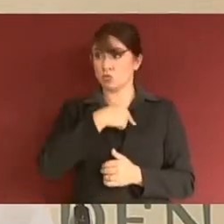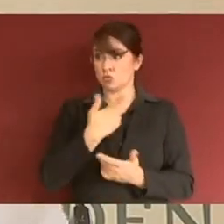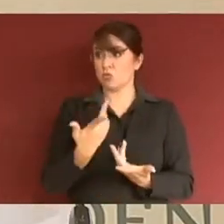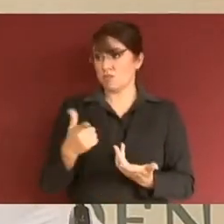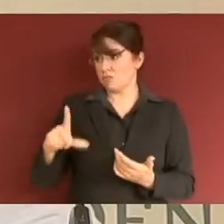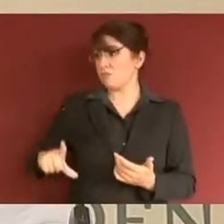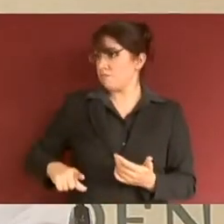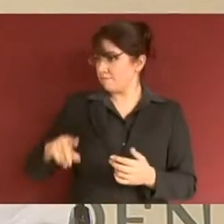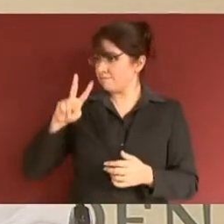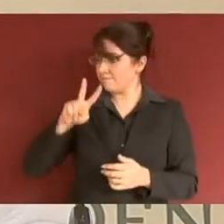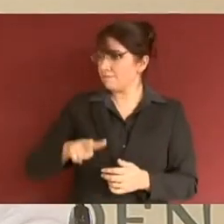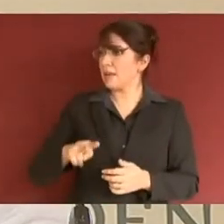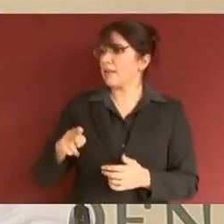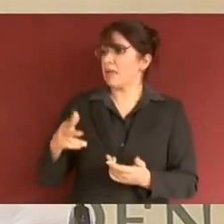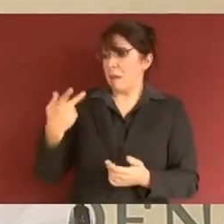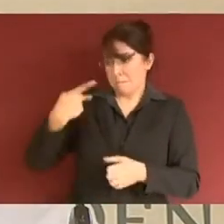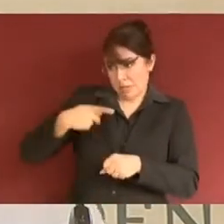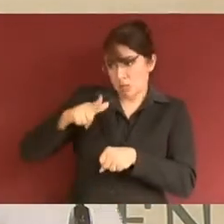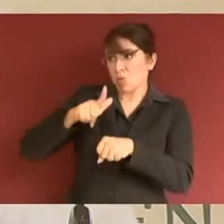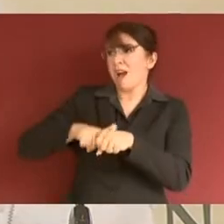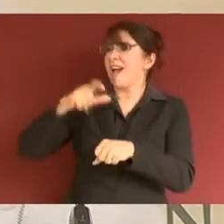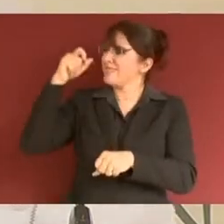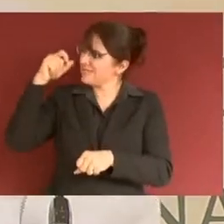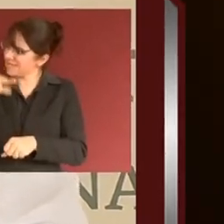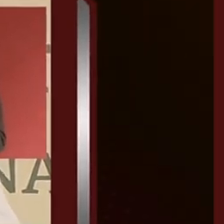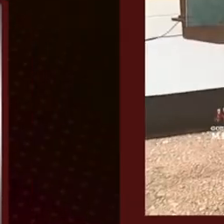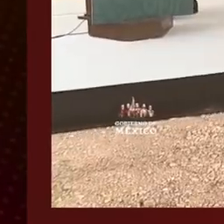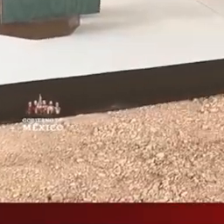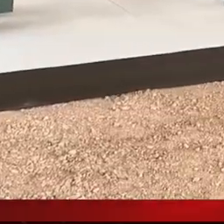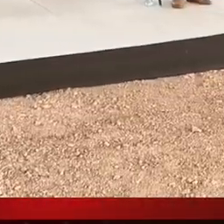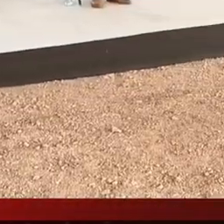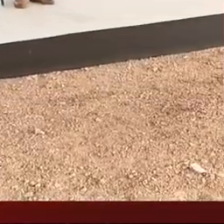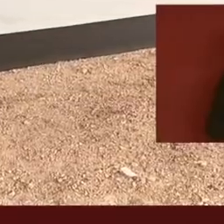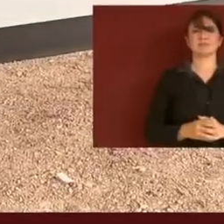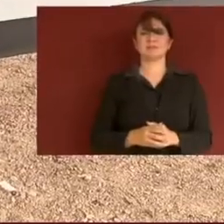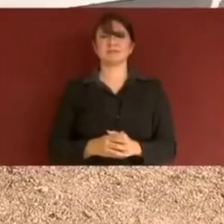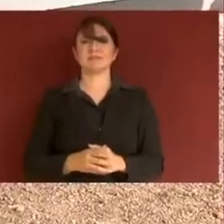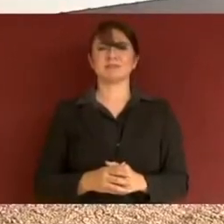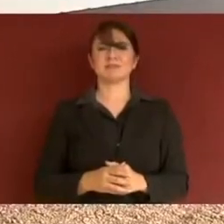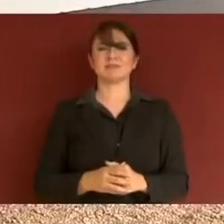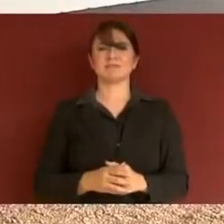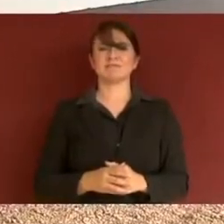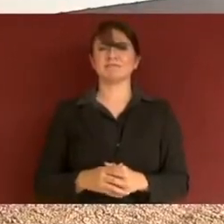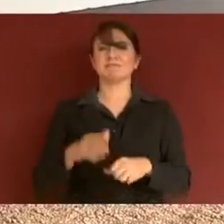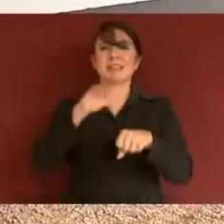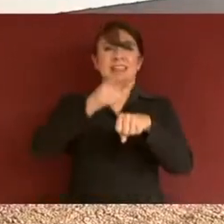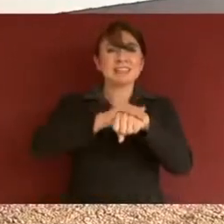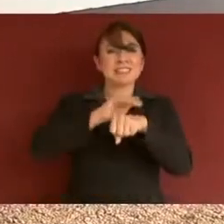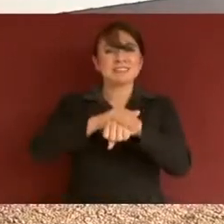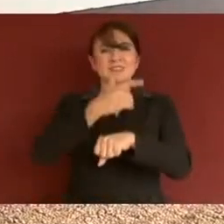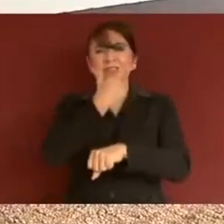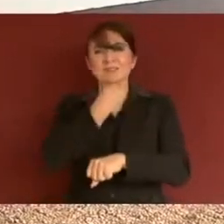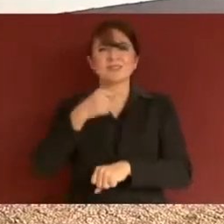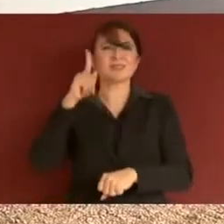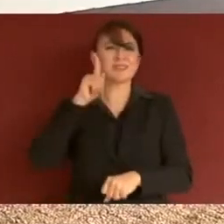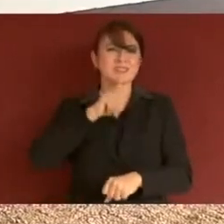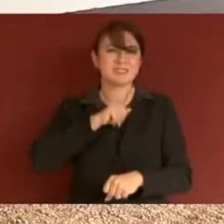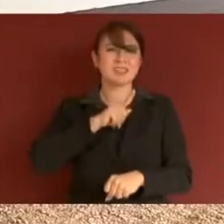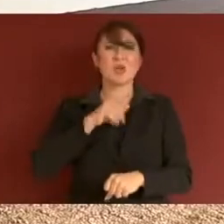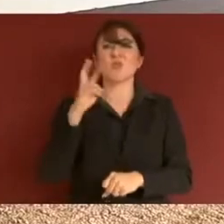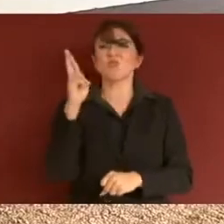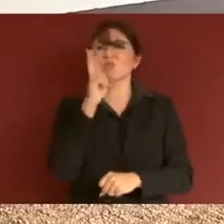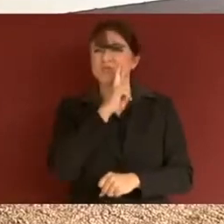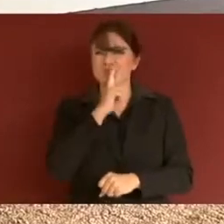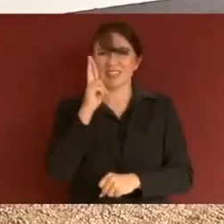muy sentidamente en lo personal. Muchas gracias, señor presidente. Amigas, amigos de